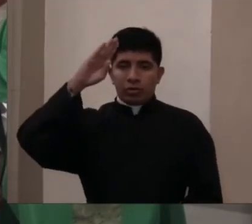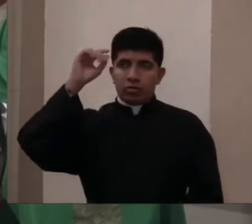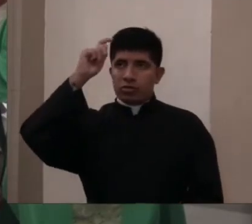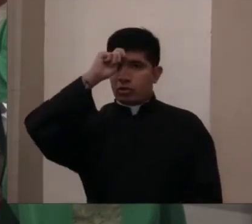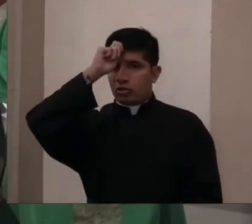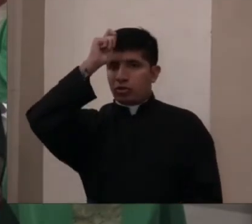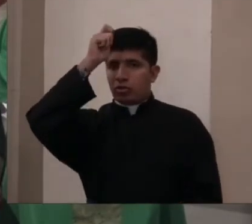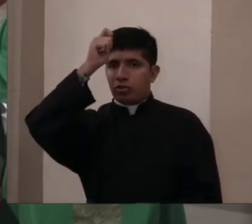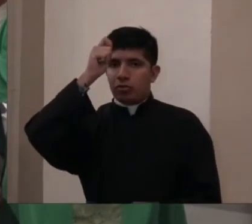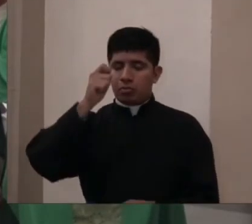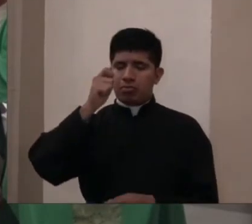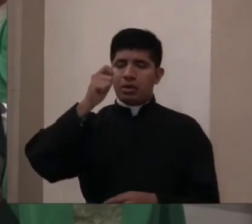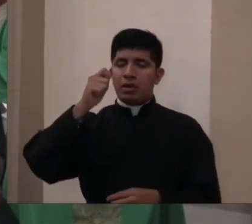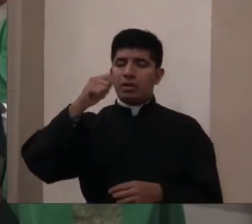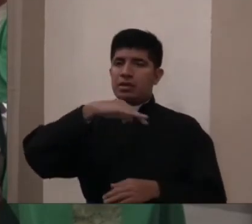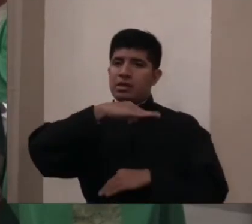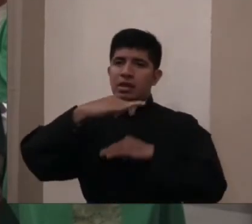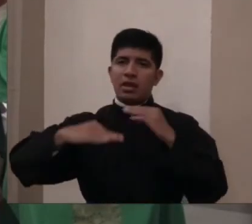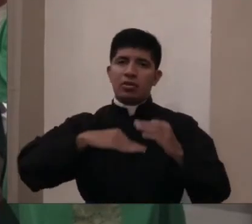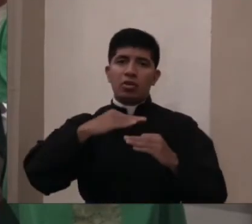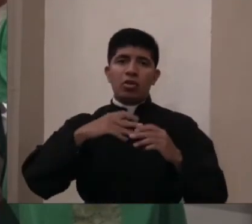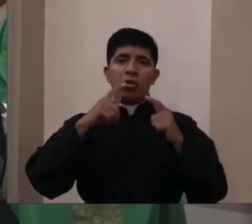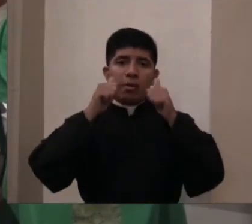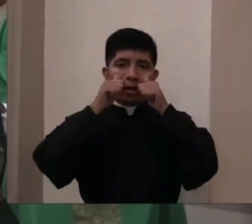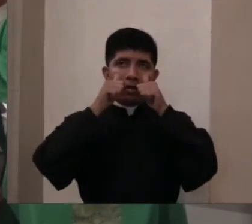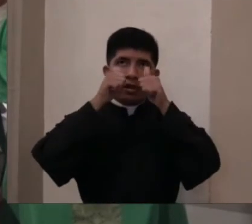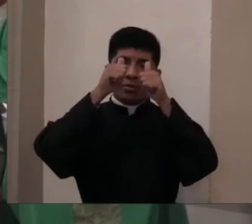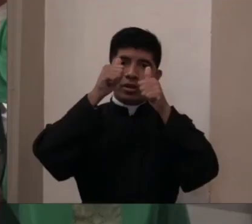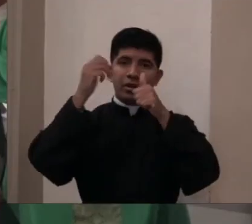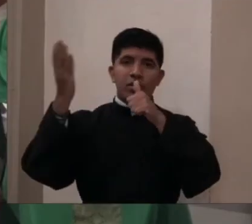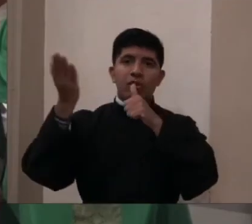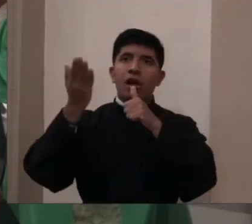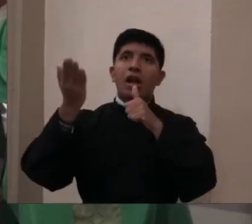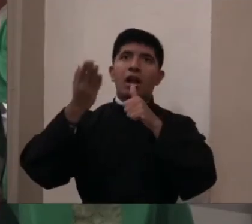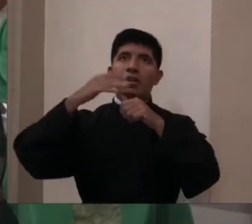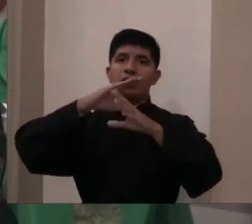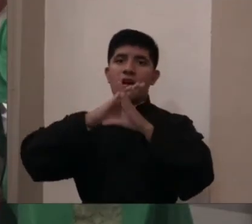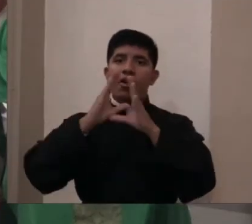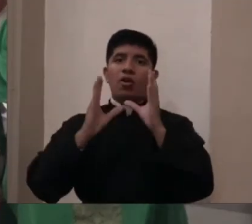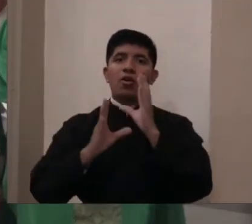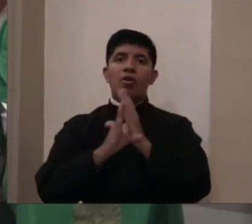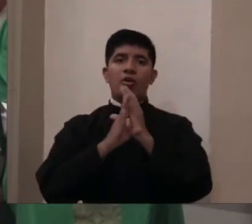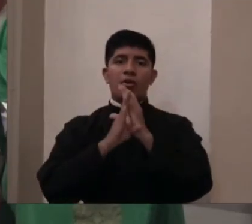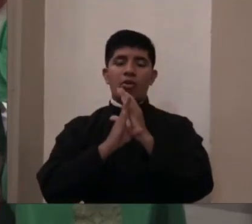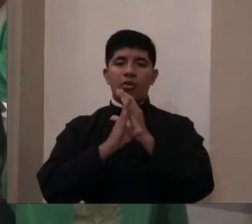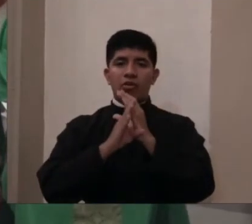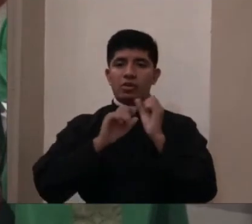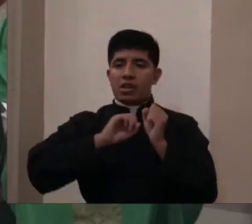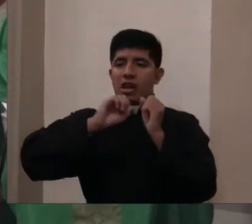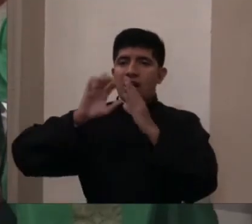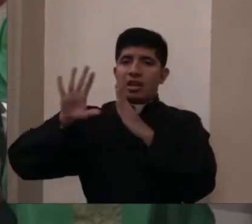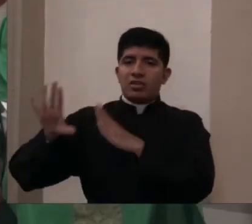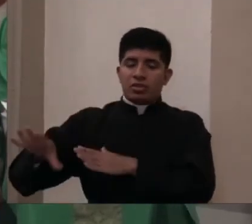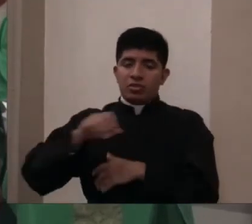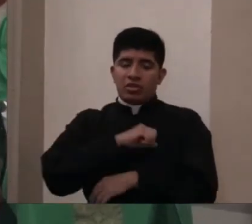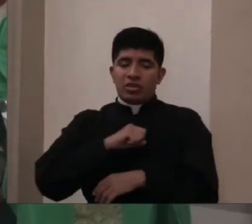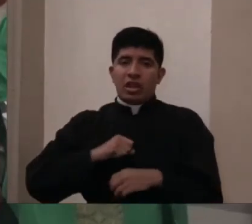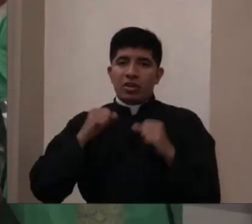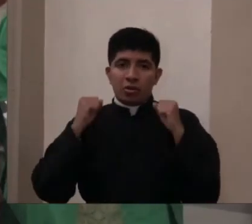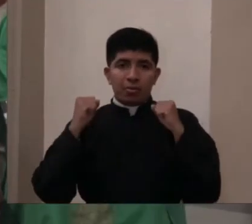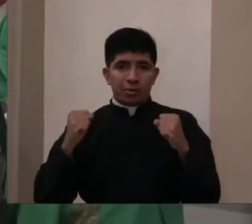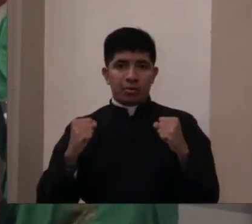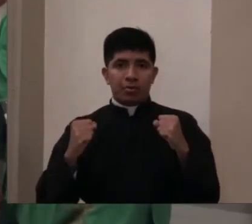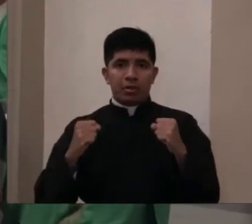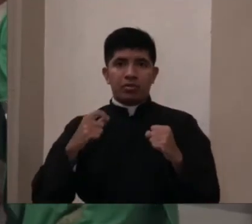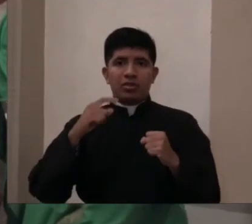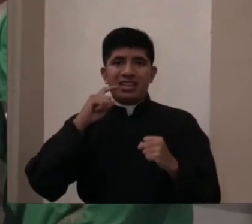vienen a confirmarse. Estemos muy atentos a los celos, a la exclusión, a la irresponsabilidad,